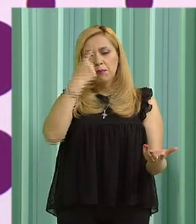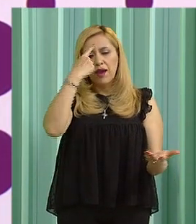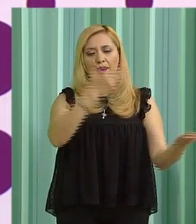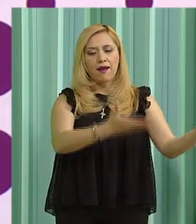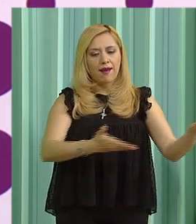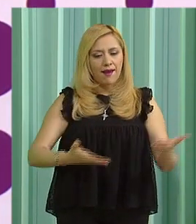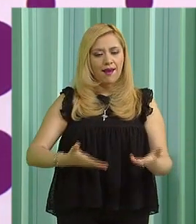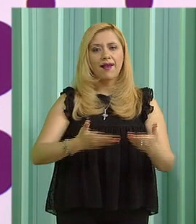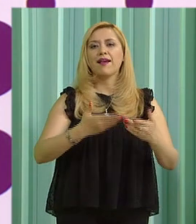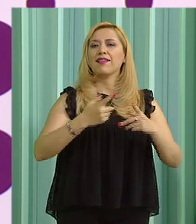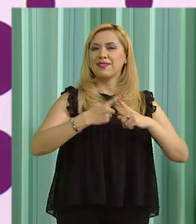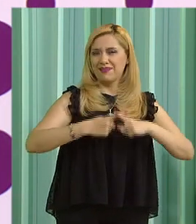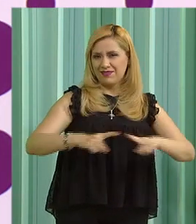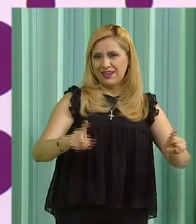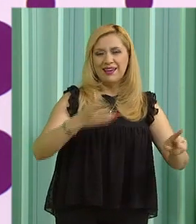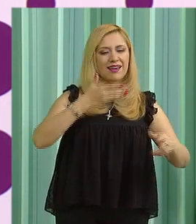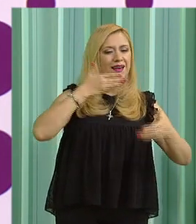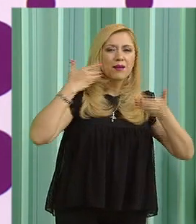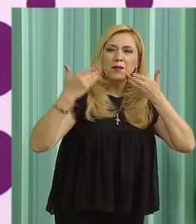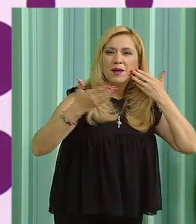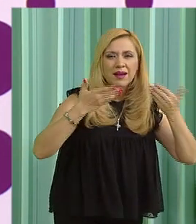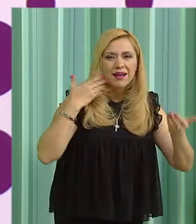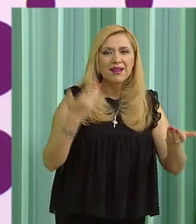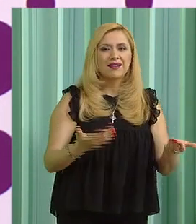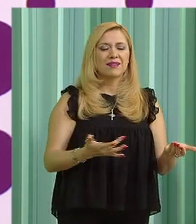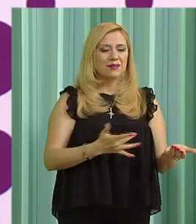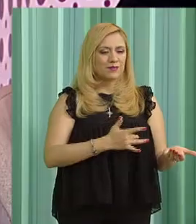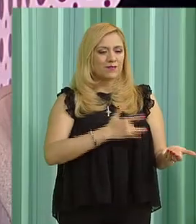No estigmatizarlos, no